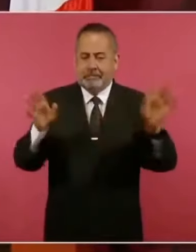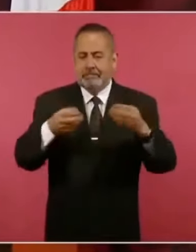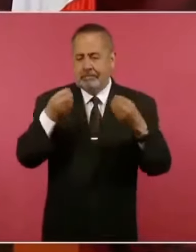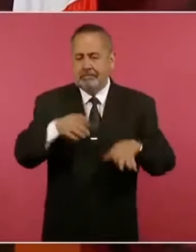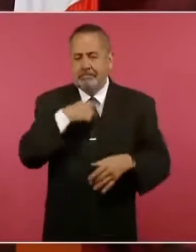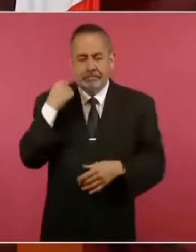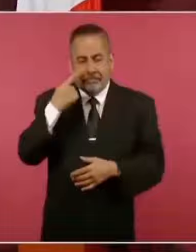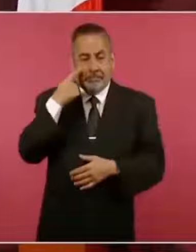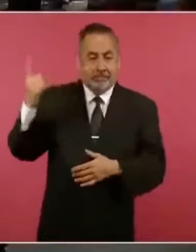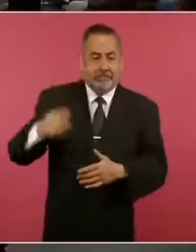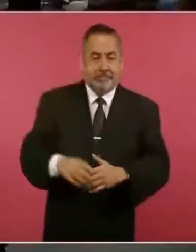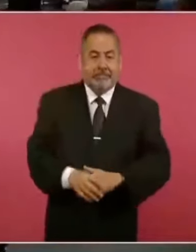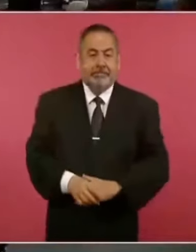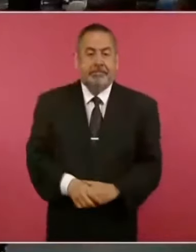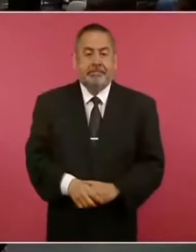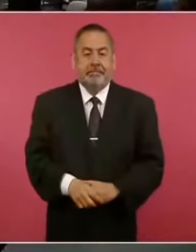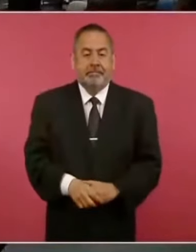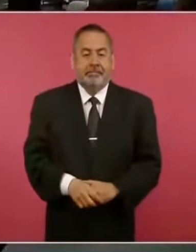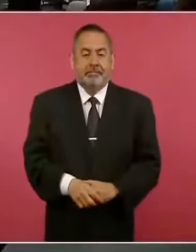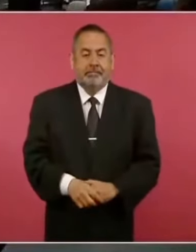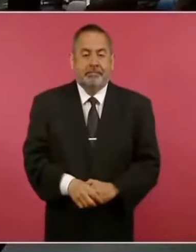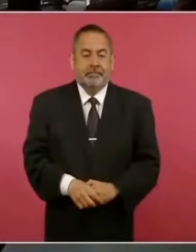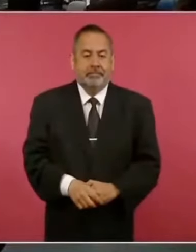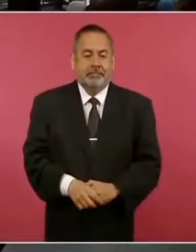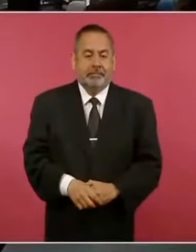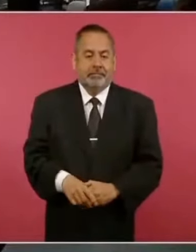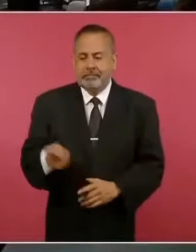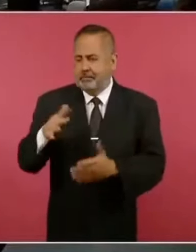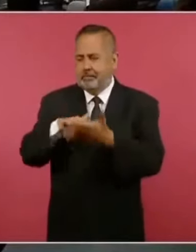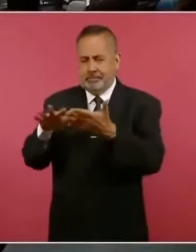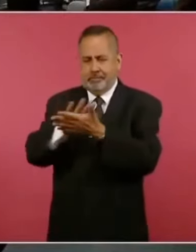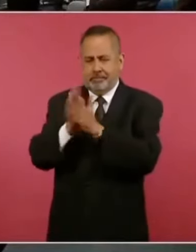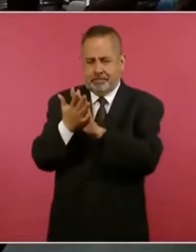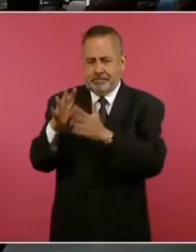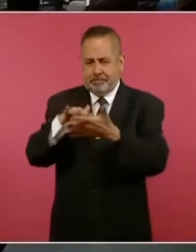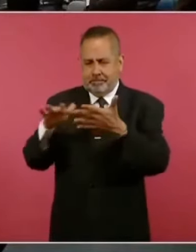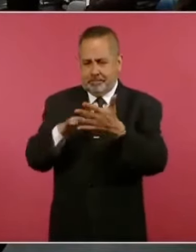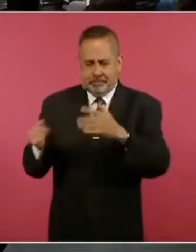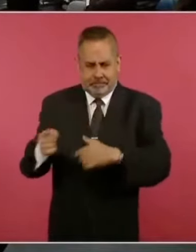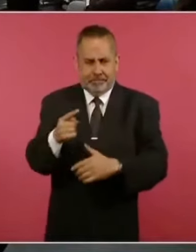pero miren Por qué no lees la